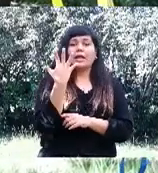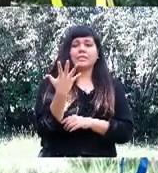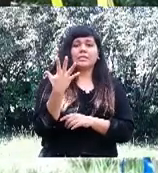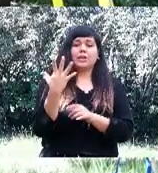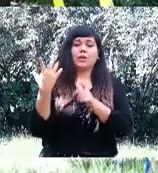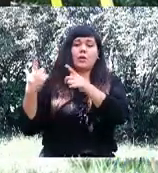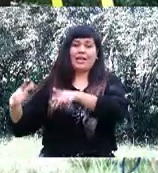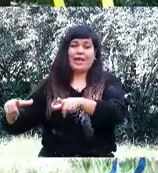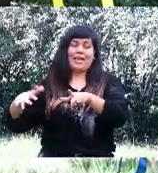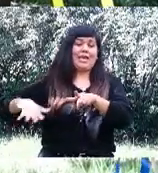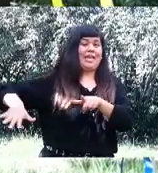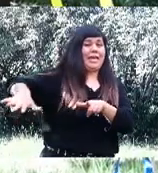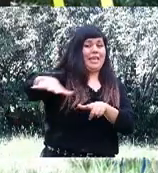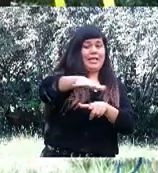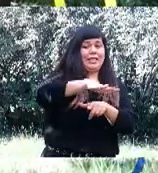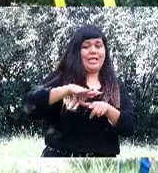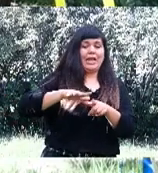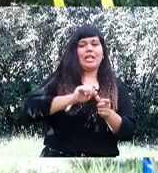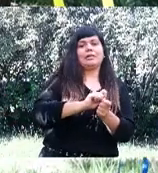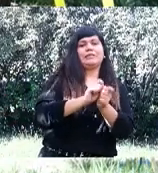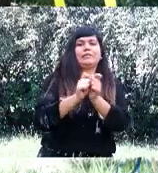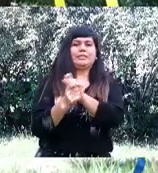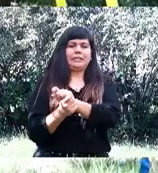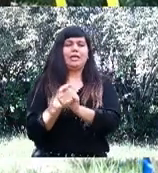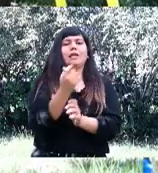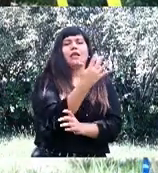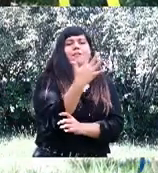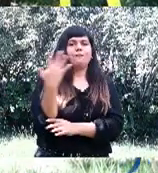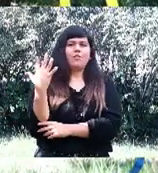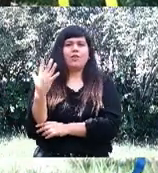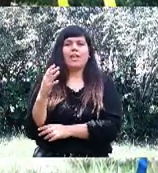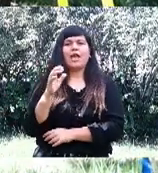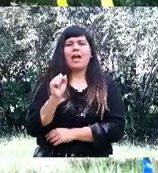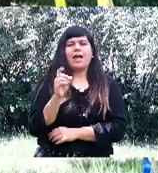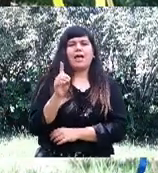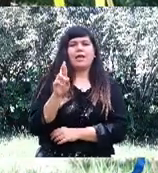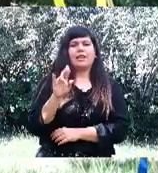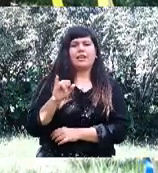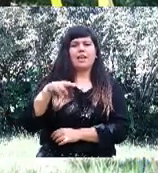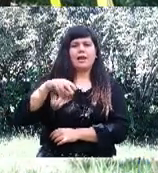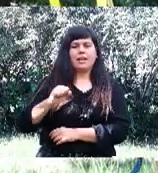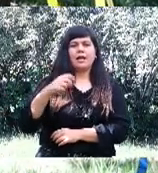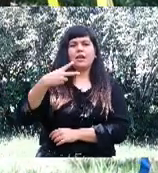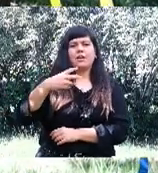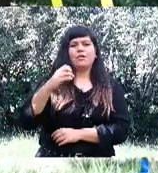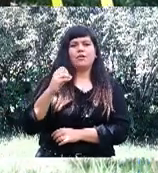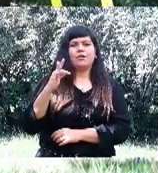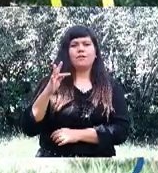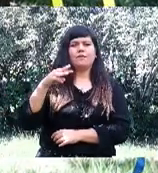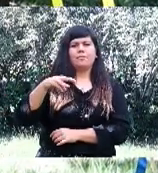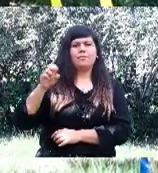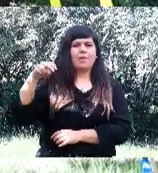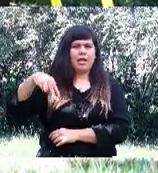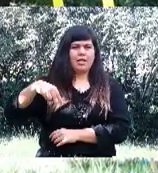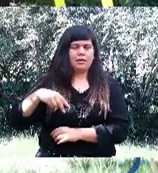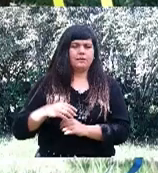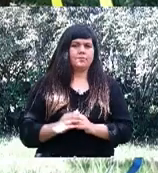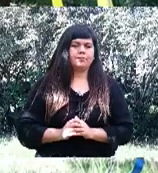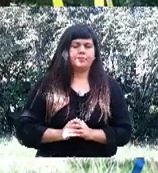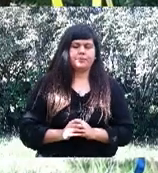parque que se han transformado en el bosque Adriana Hoffman Dale Max por favor